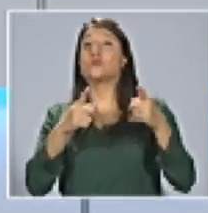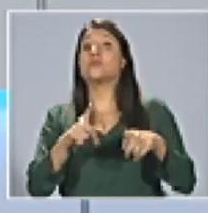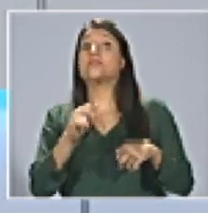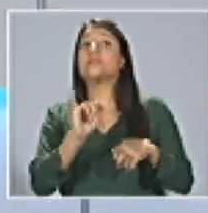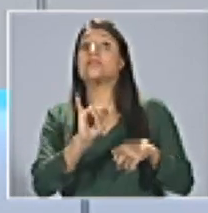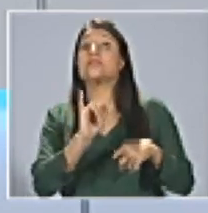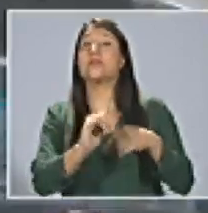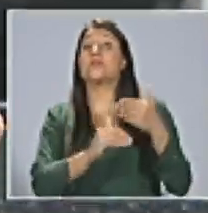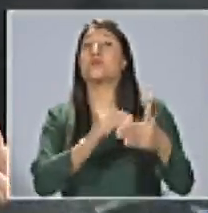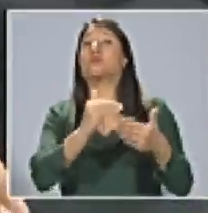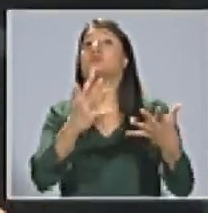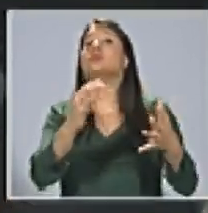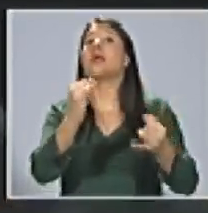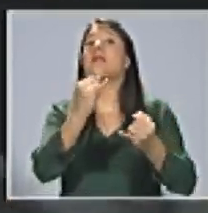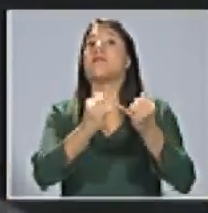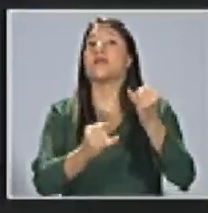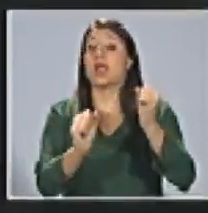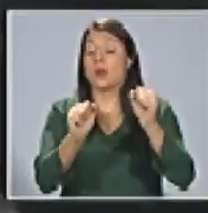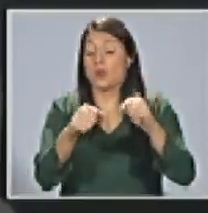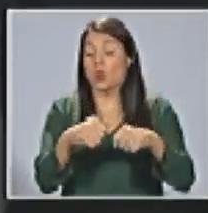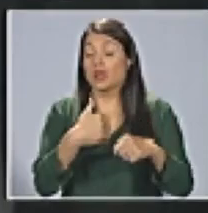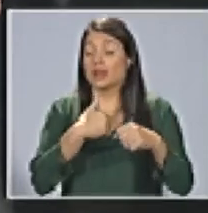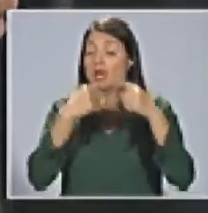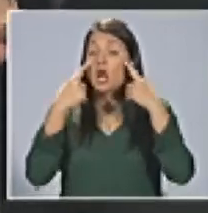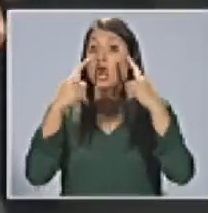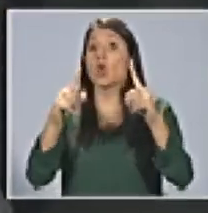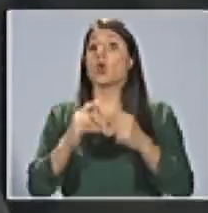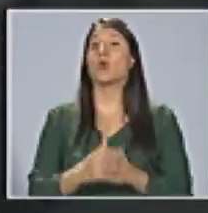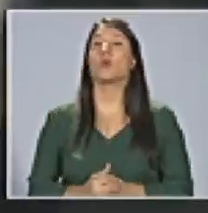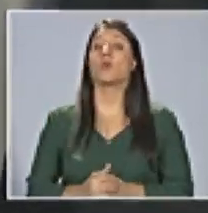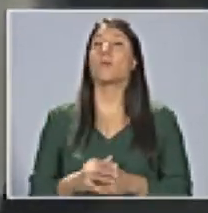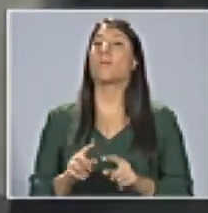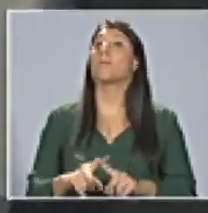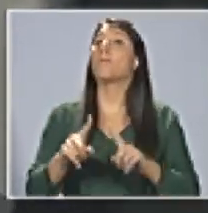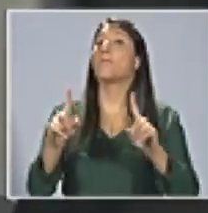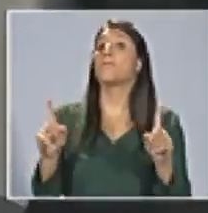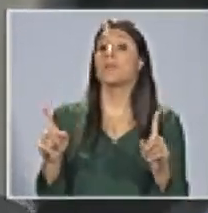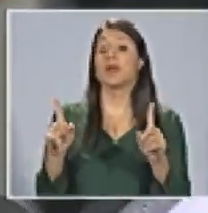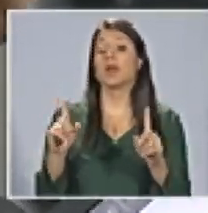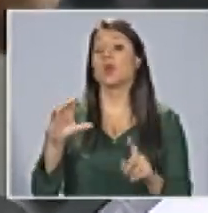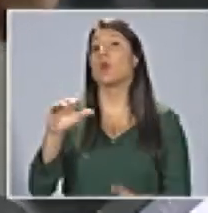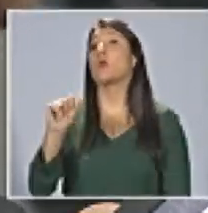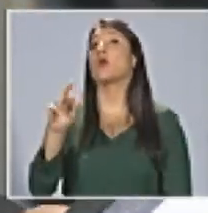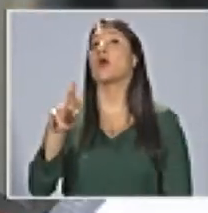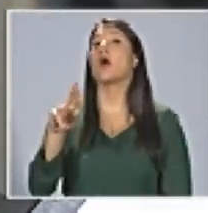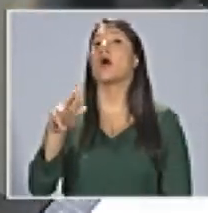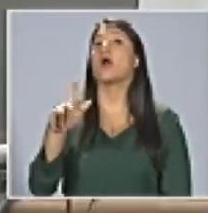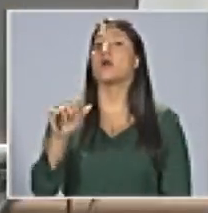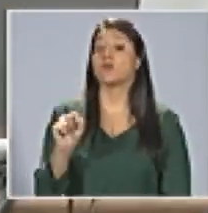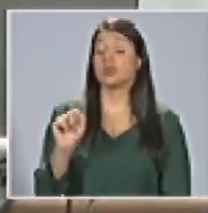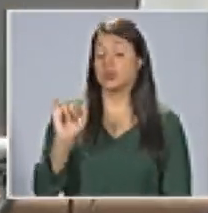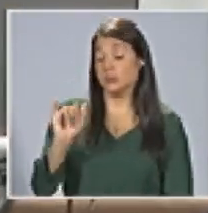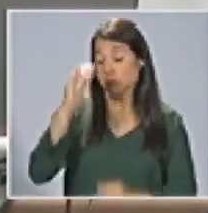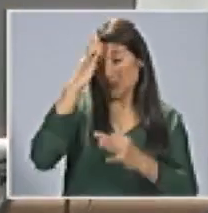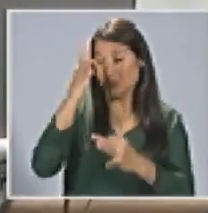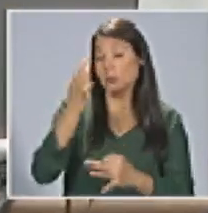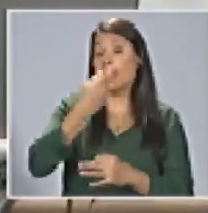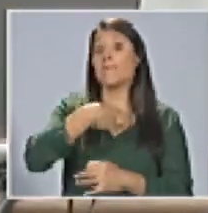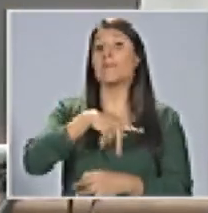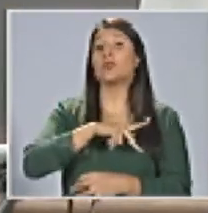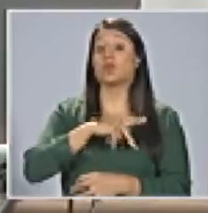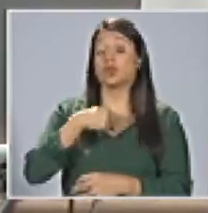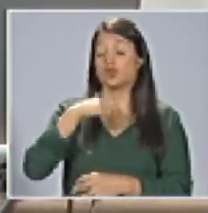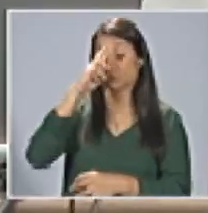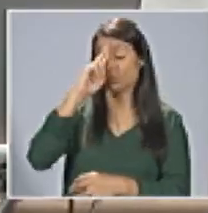proceso finalmente va a tener efectos reales o no. Pero en el caso de don Carlos es una decisión personal, respetable, pero